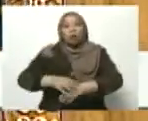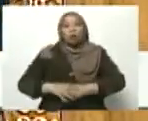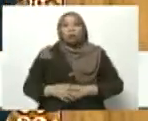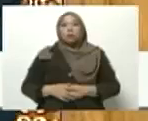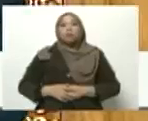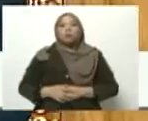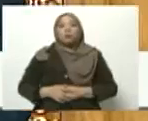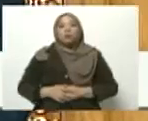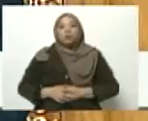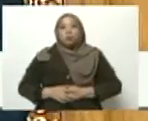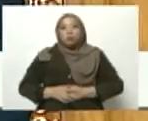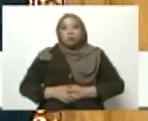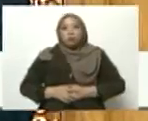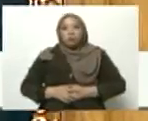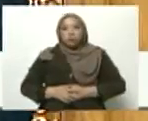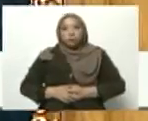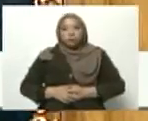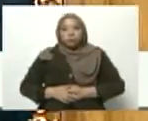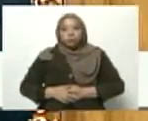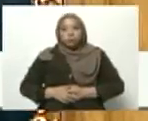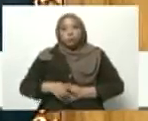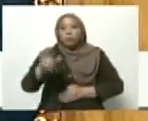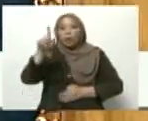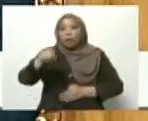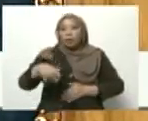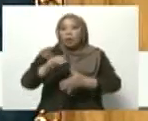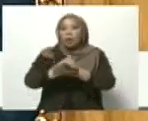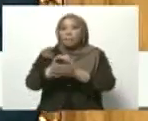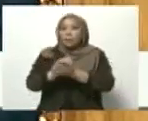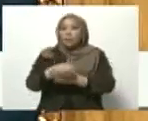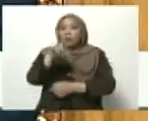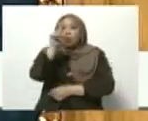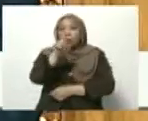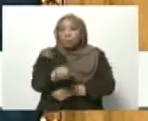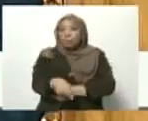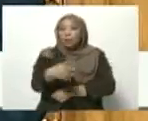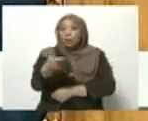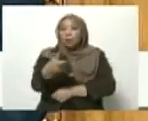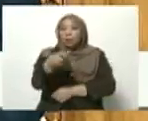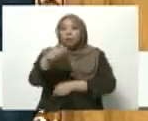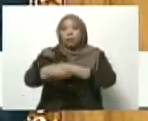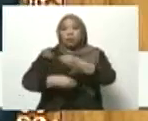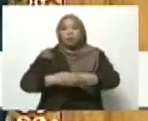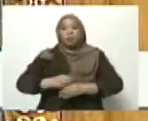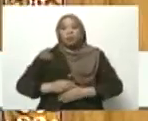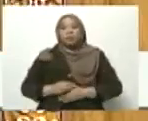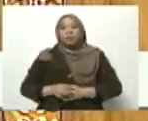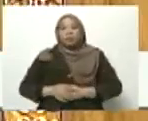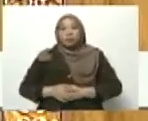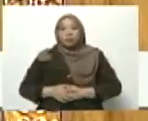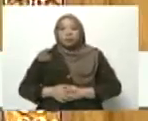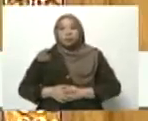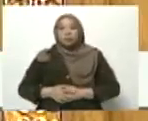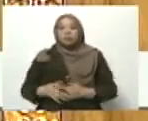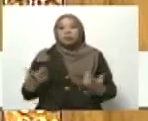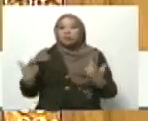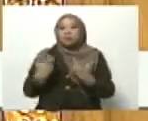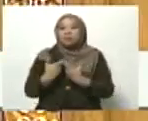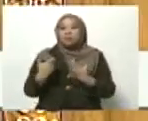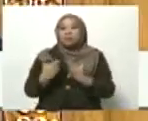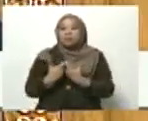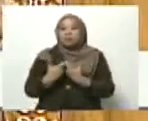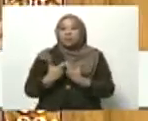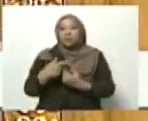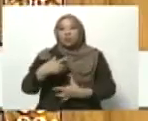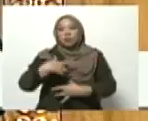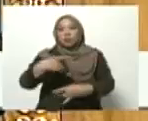Jason Beasley, de la oficina de veteranos, amigo también de este grupo de Mike Pence, que también estaba participando. Lo